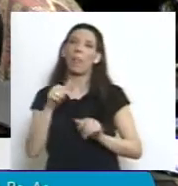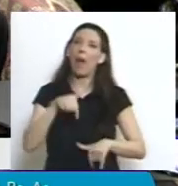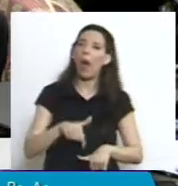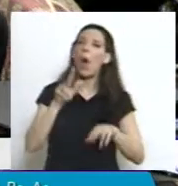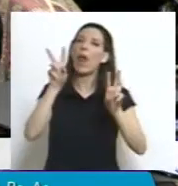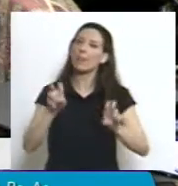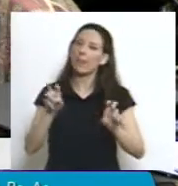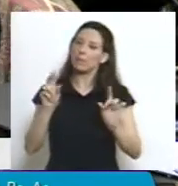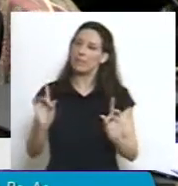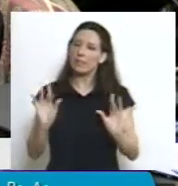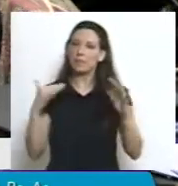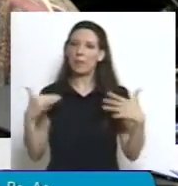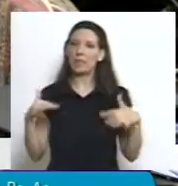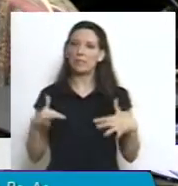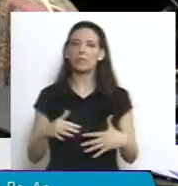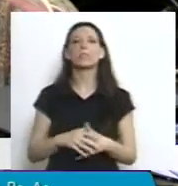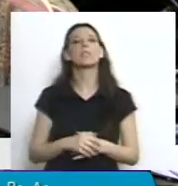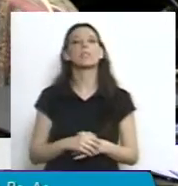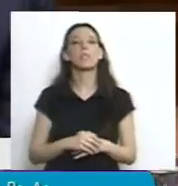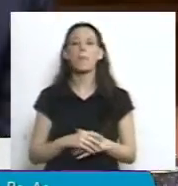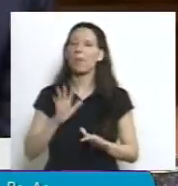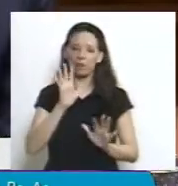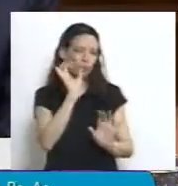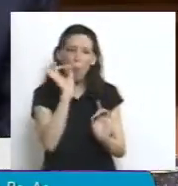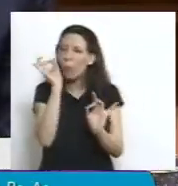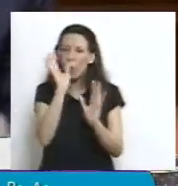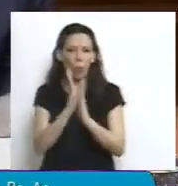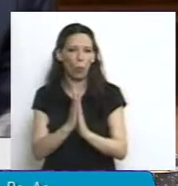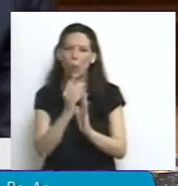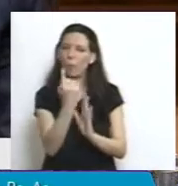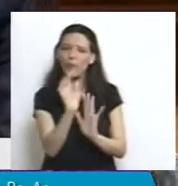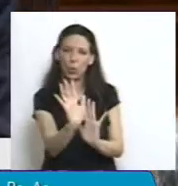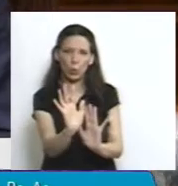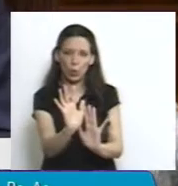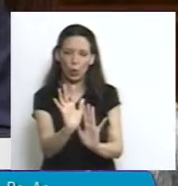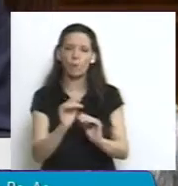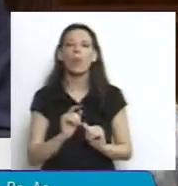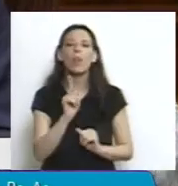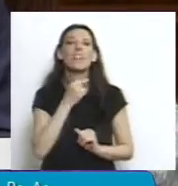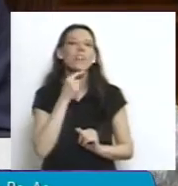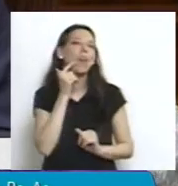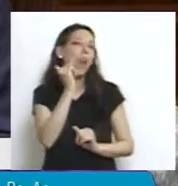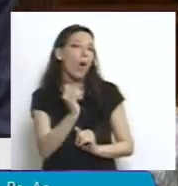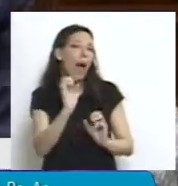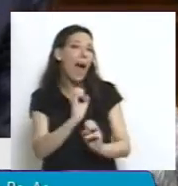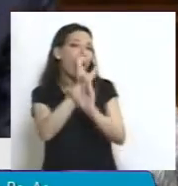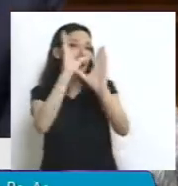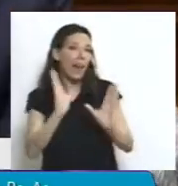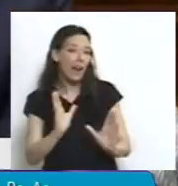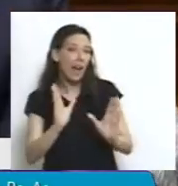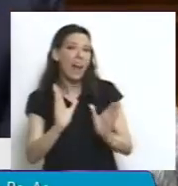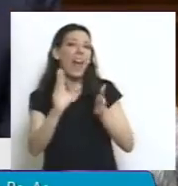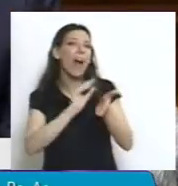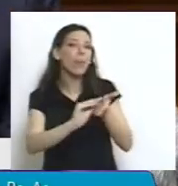áridos. Perdón, diputado, quiero, si usted me permite, un segundo, si detienen el tiempo, una aclaratoria a los señores